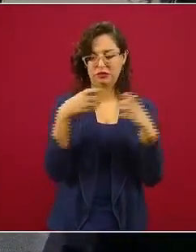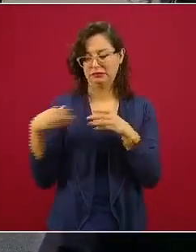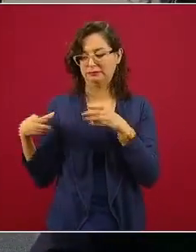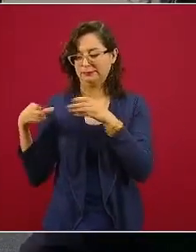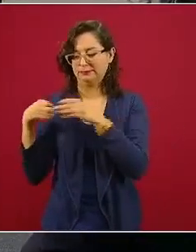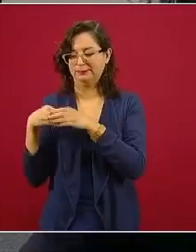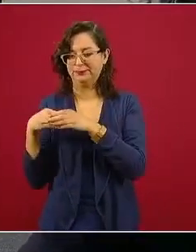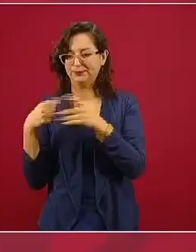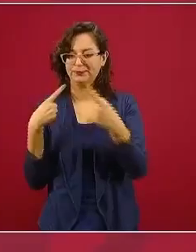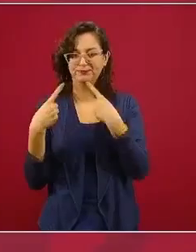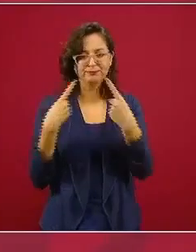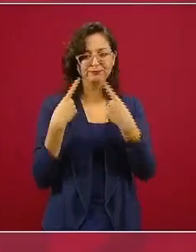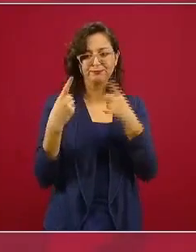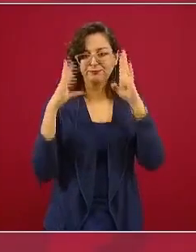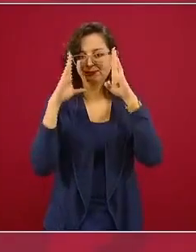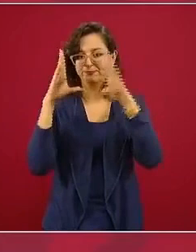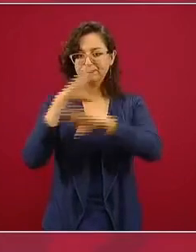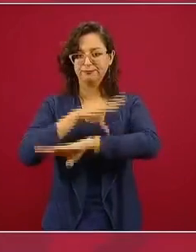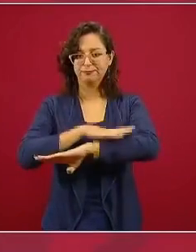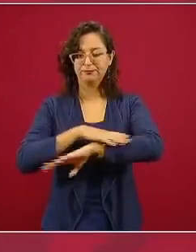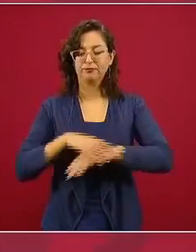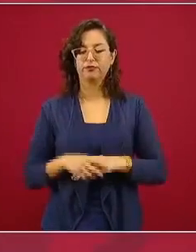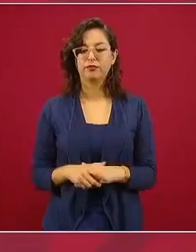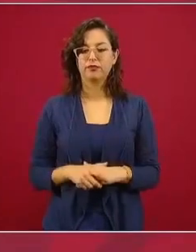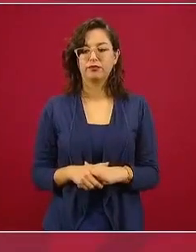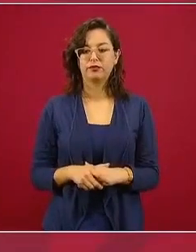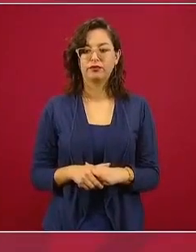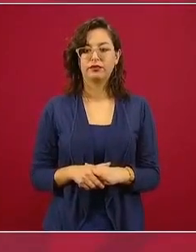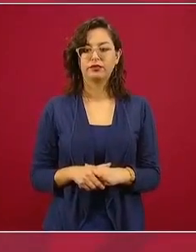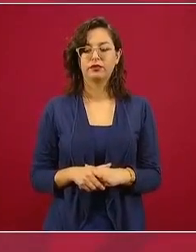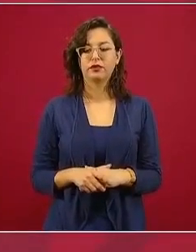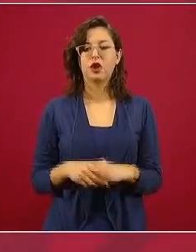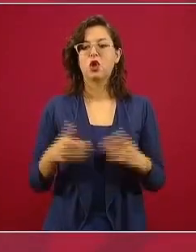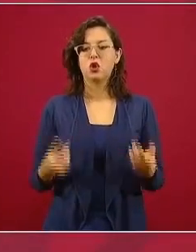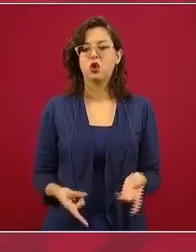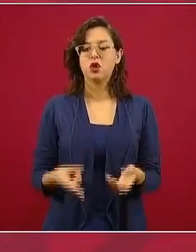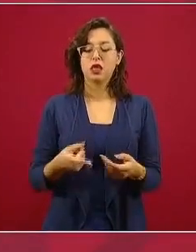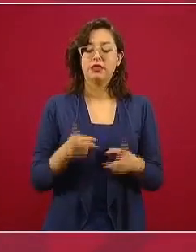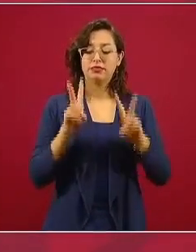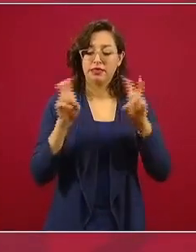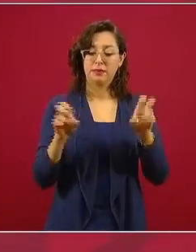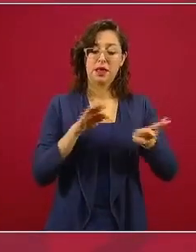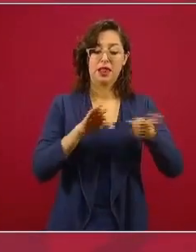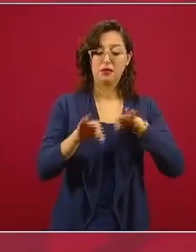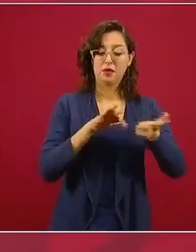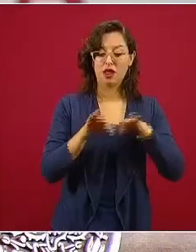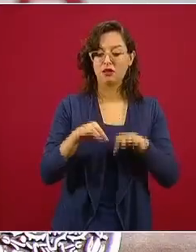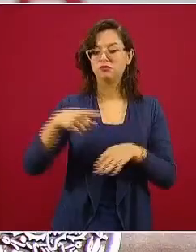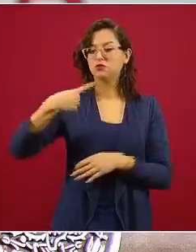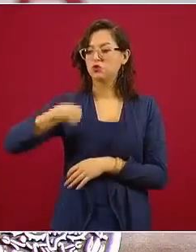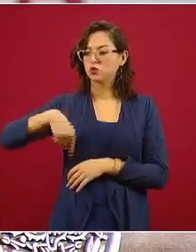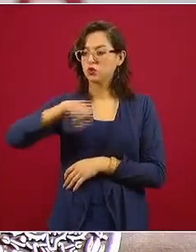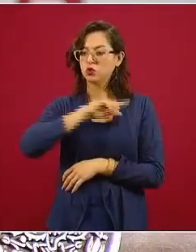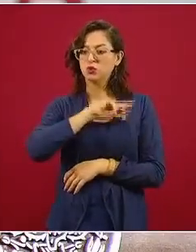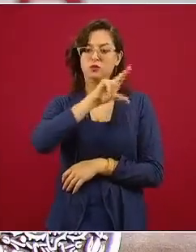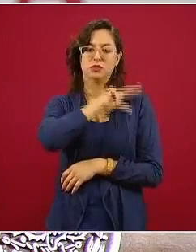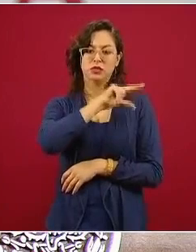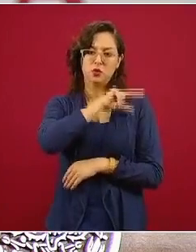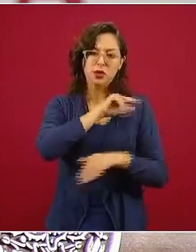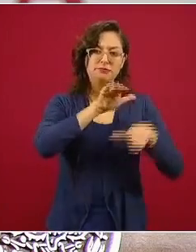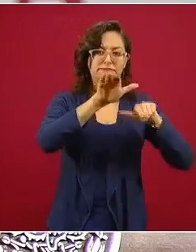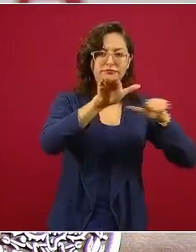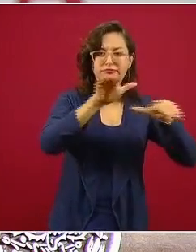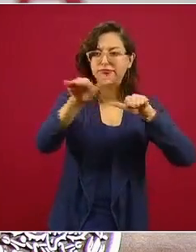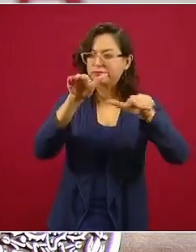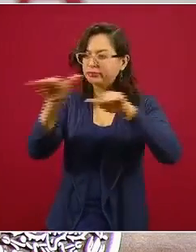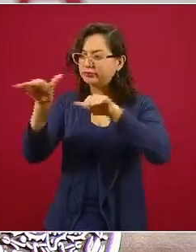nosotros hemos estado trabajando mucho con el sector privado, con las cámaras empresariales, porque nos parece que la mejor